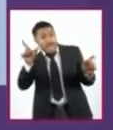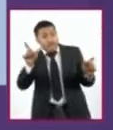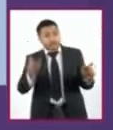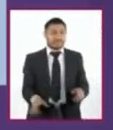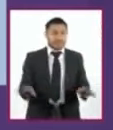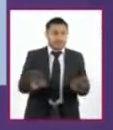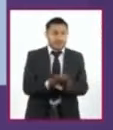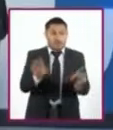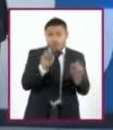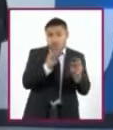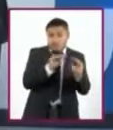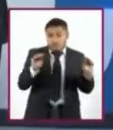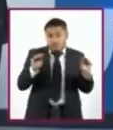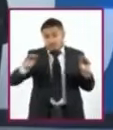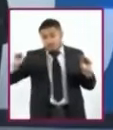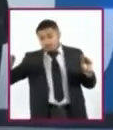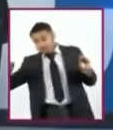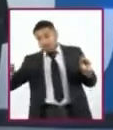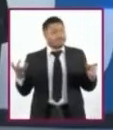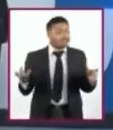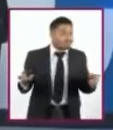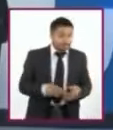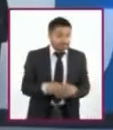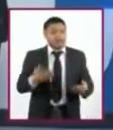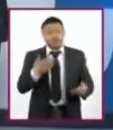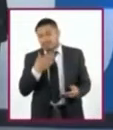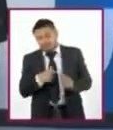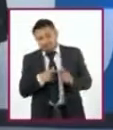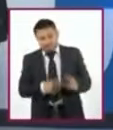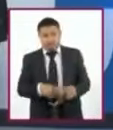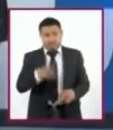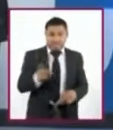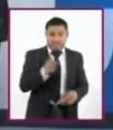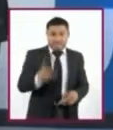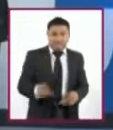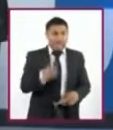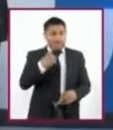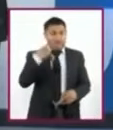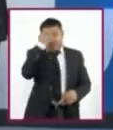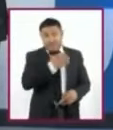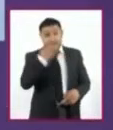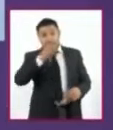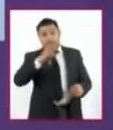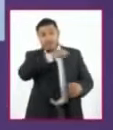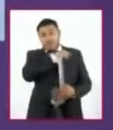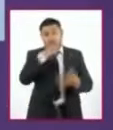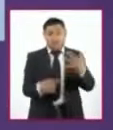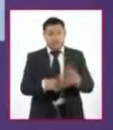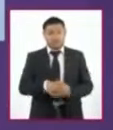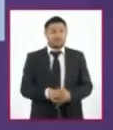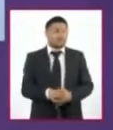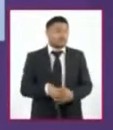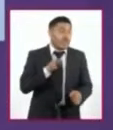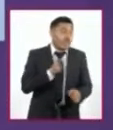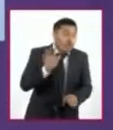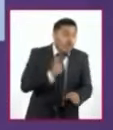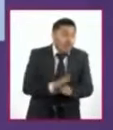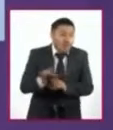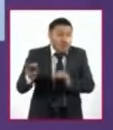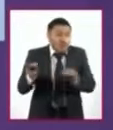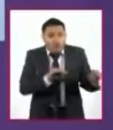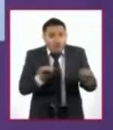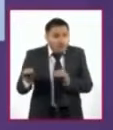se moviera. Muy bien, a ver, continuemos. Esta pregunta fue de un examen de opción múltiple. ¿Cuál es el tipo de